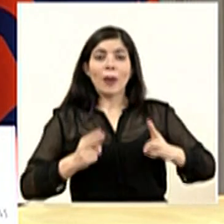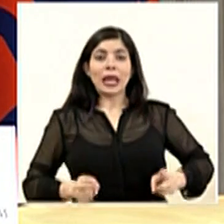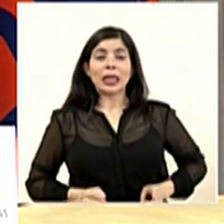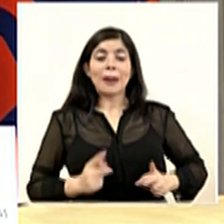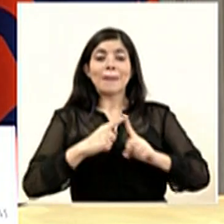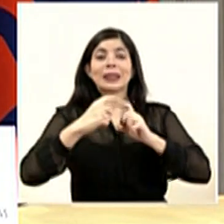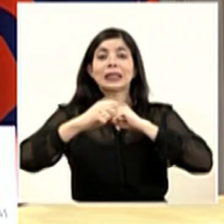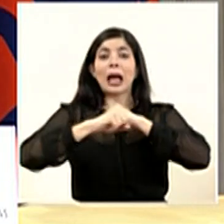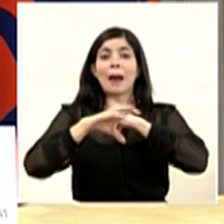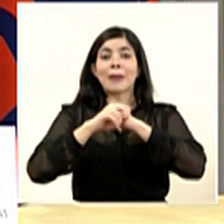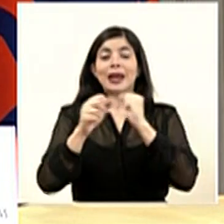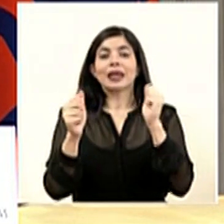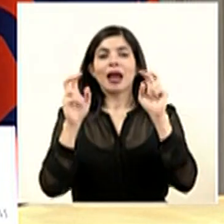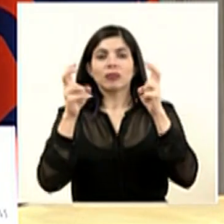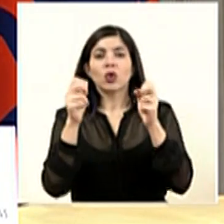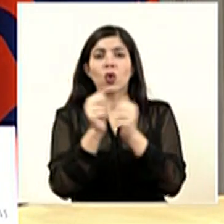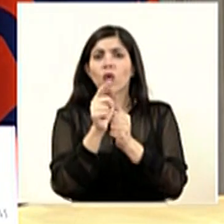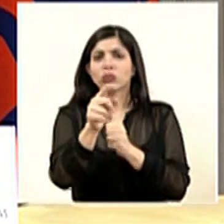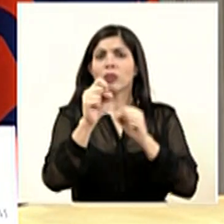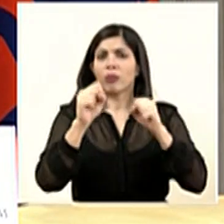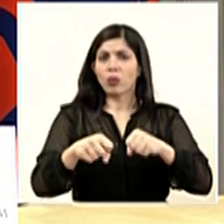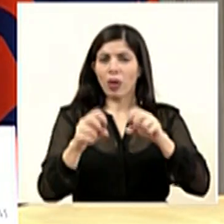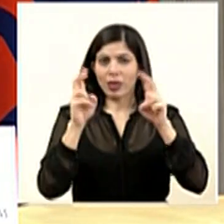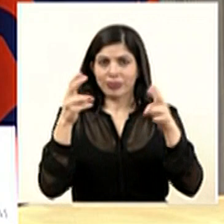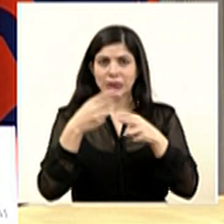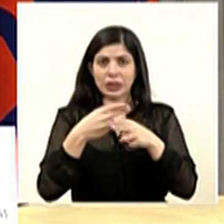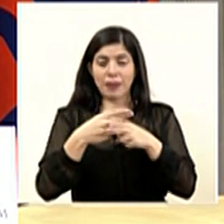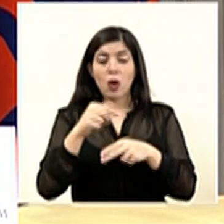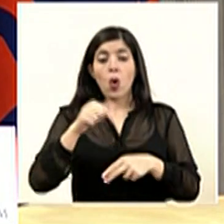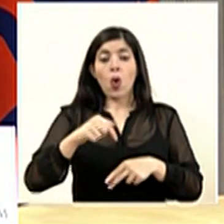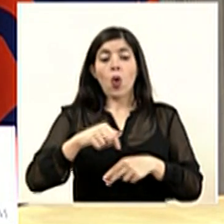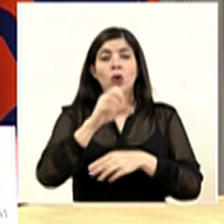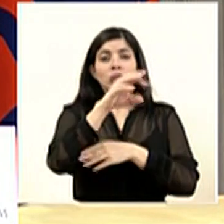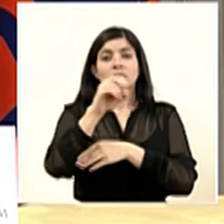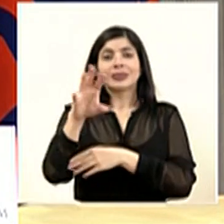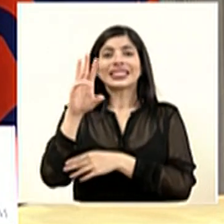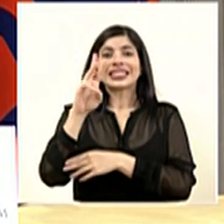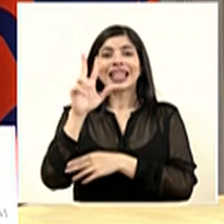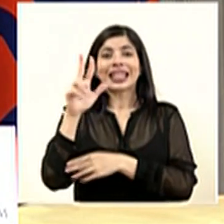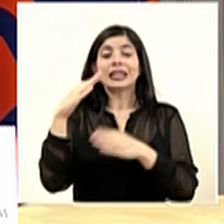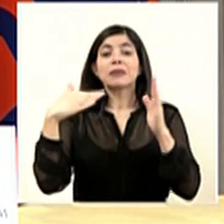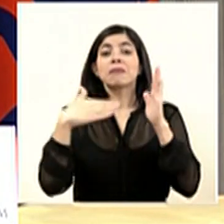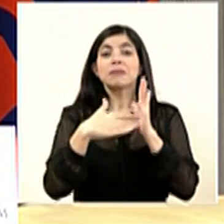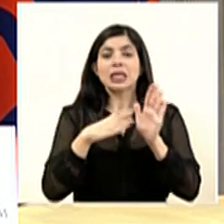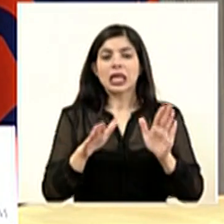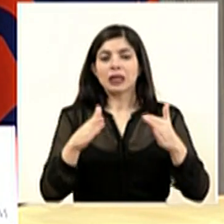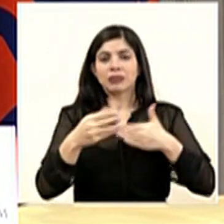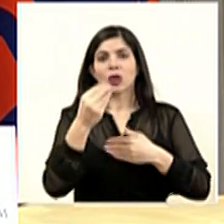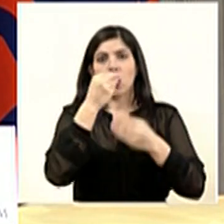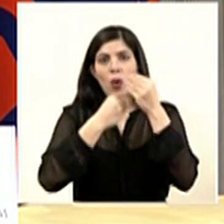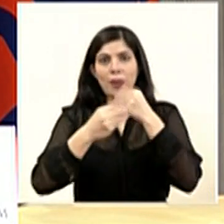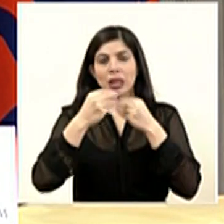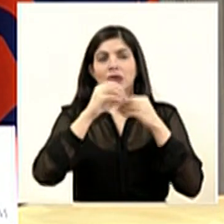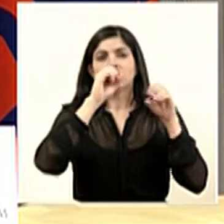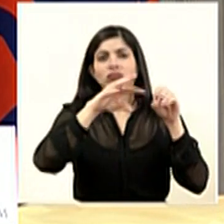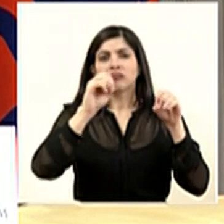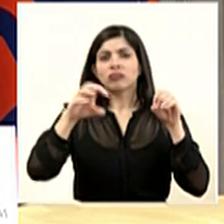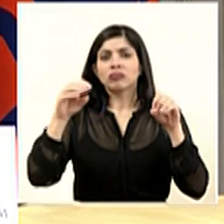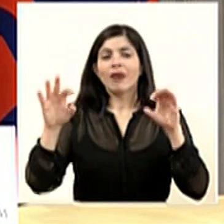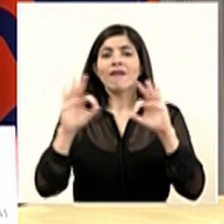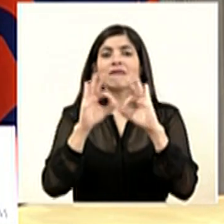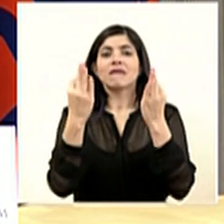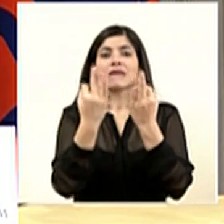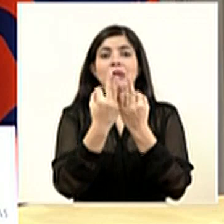la campaña Con Vos Podemos para una entrega al día de hoy de 63,000 raciones de alimento a familias